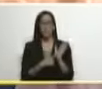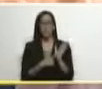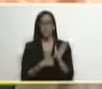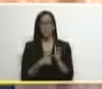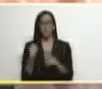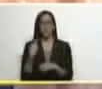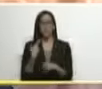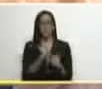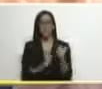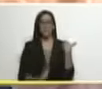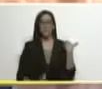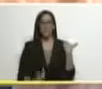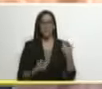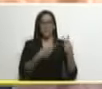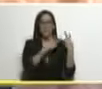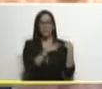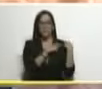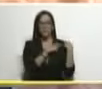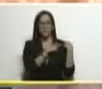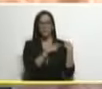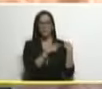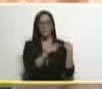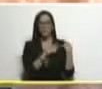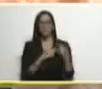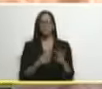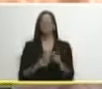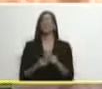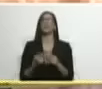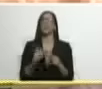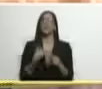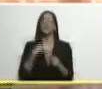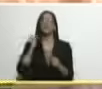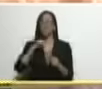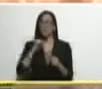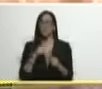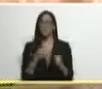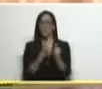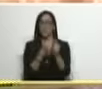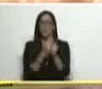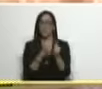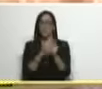Primero presidente encargado, de acuerdo. Yo sí fui interino, de verdad.